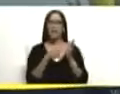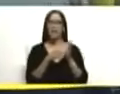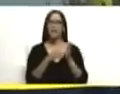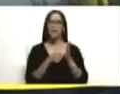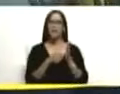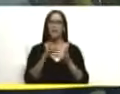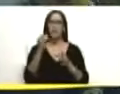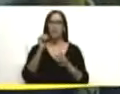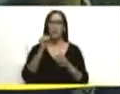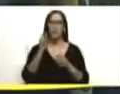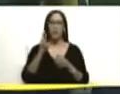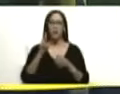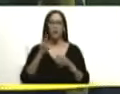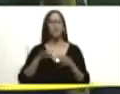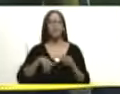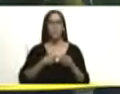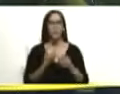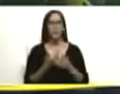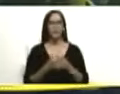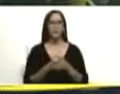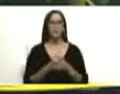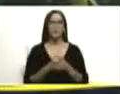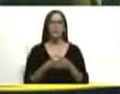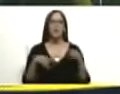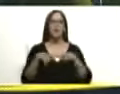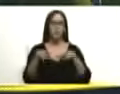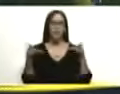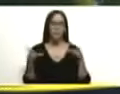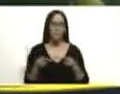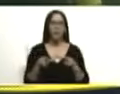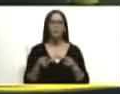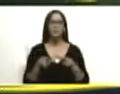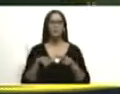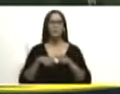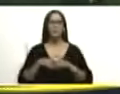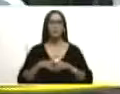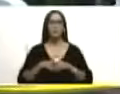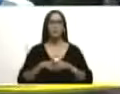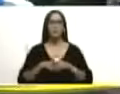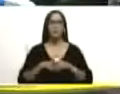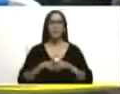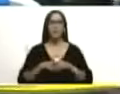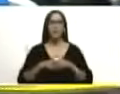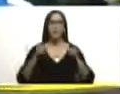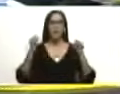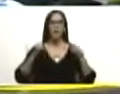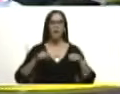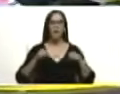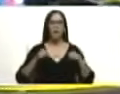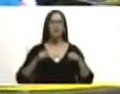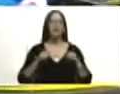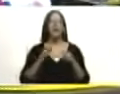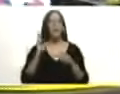QR esto y puede dar en un espacio territorial que está ubicado aquí